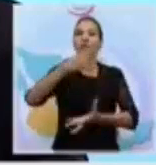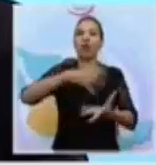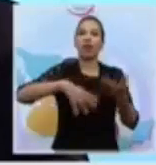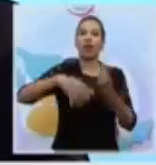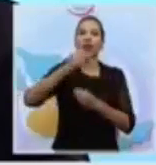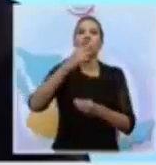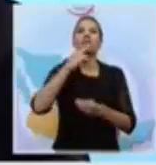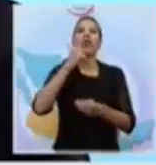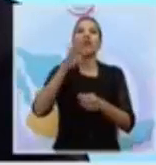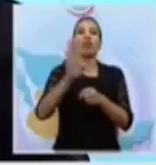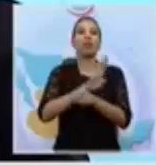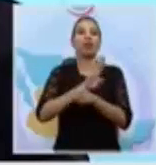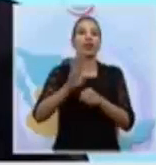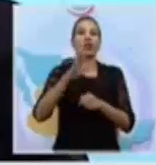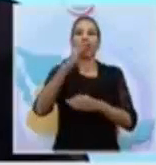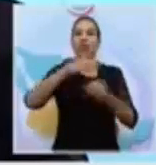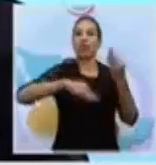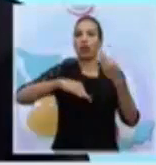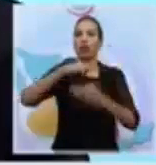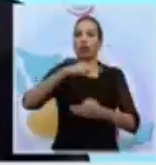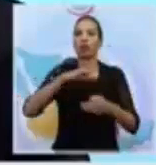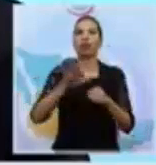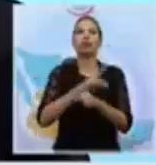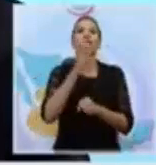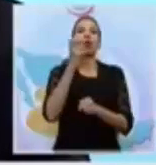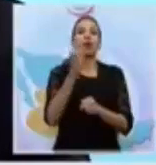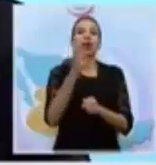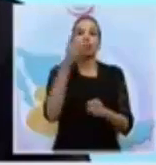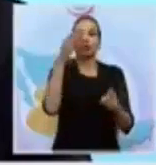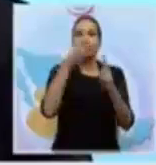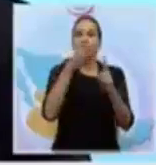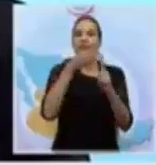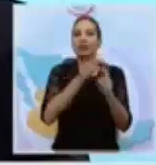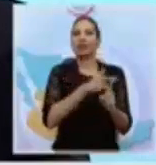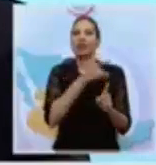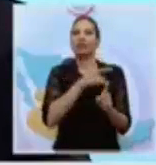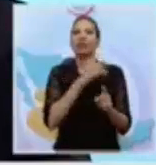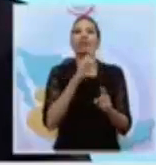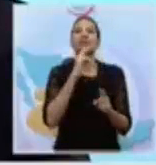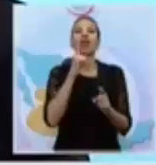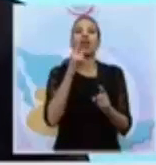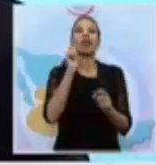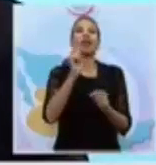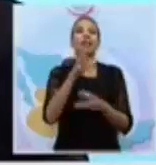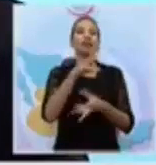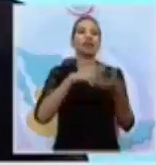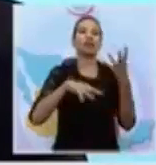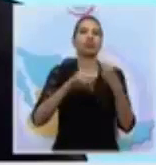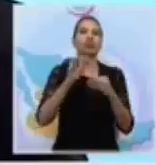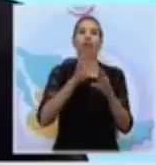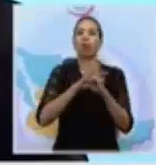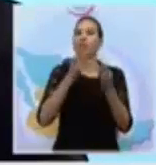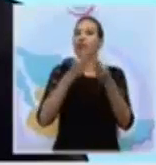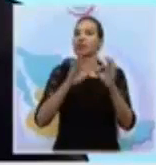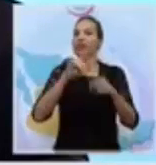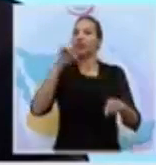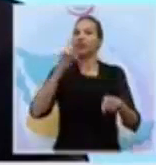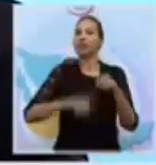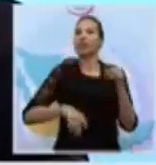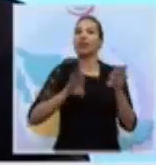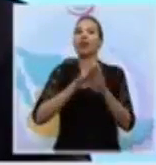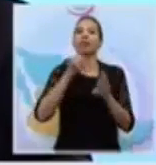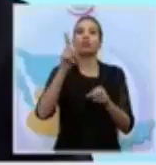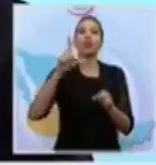al bienestar de casi todos. Por ello hace sentido, en esta concepción, la separación tajante en el aparato del